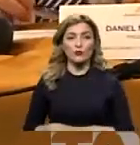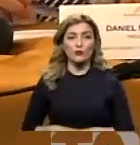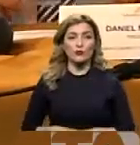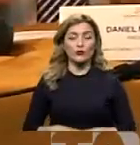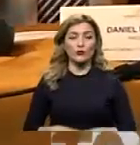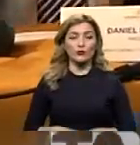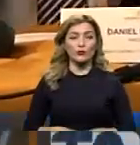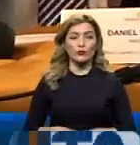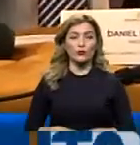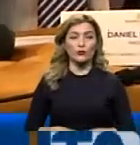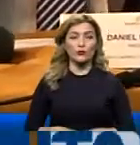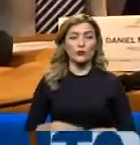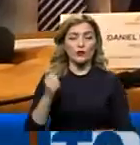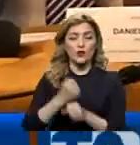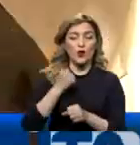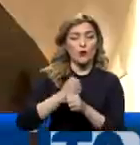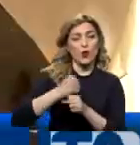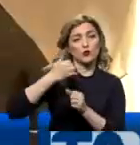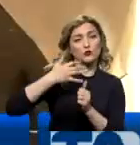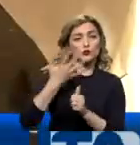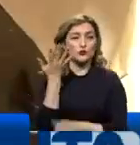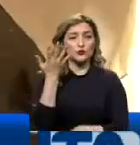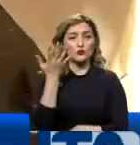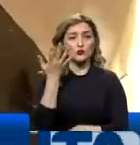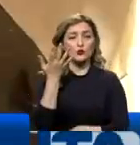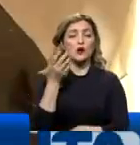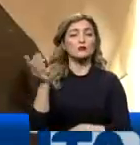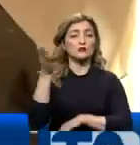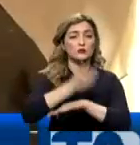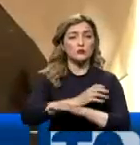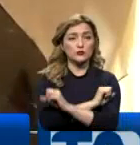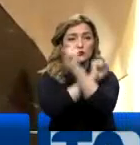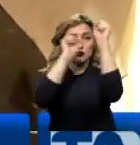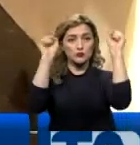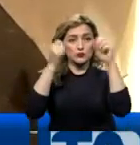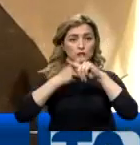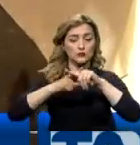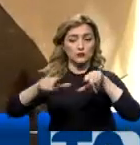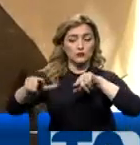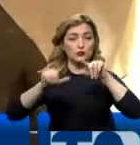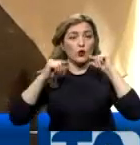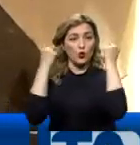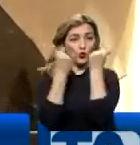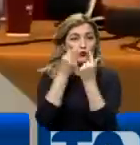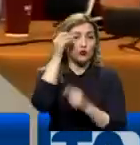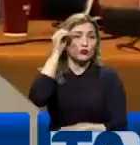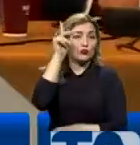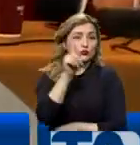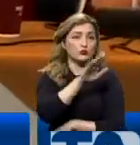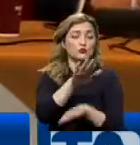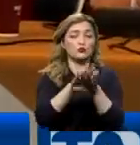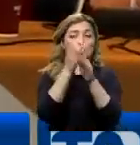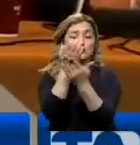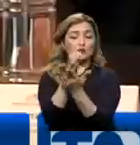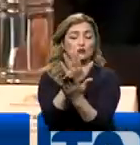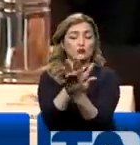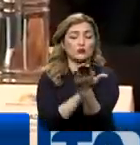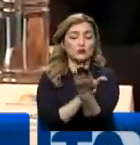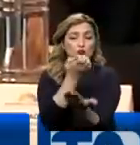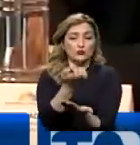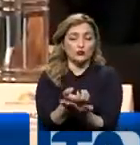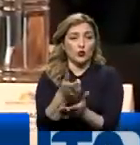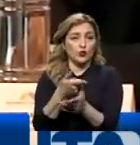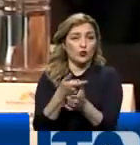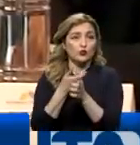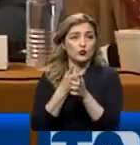Es la quinta jornada de trabajo de esta comisión. Recibieron durante esta mañana a varios sectores para dar sus criterios al proyecto económico urgente.